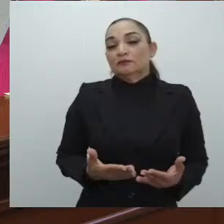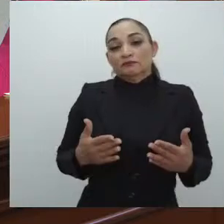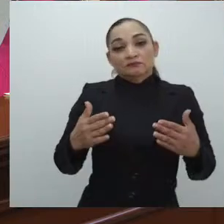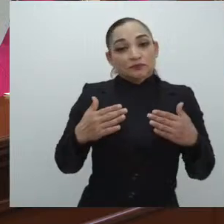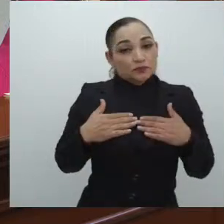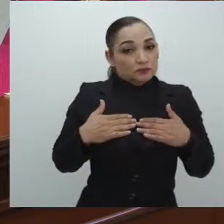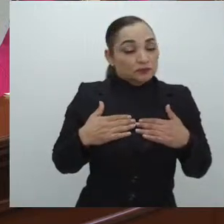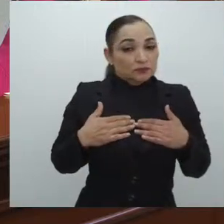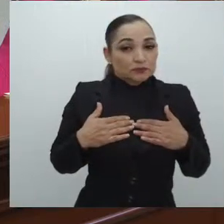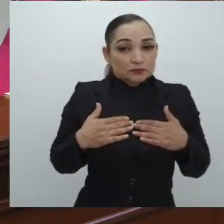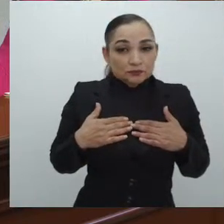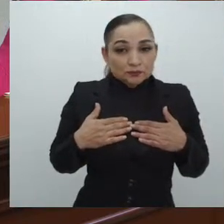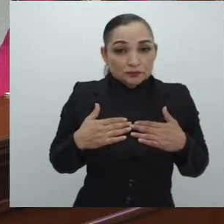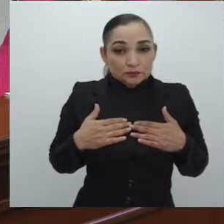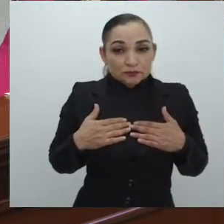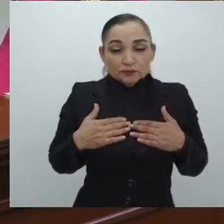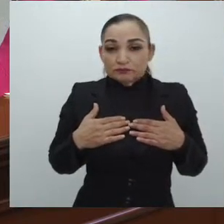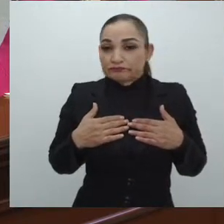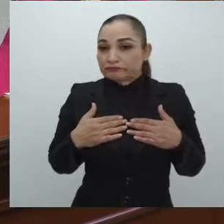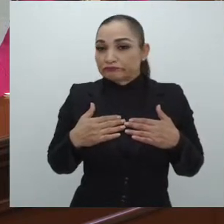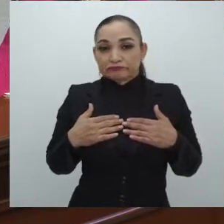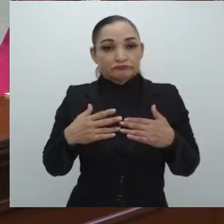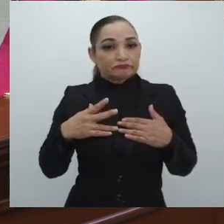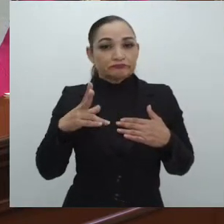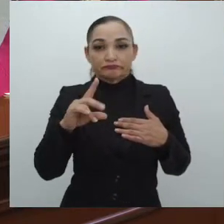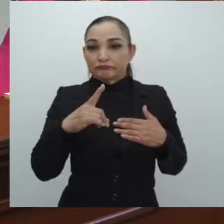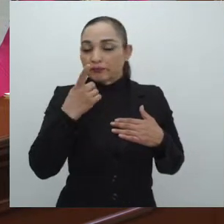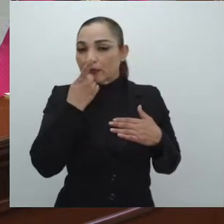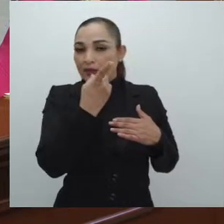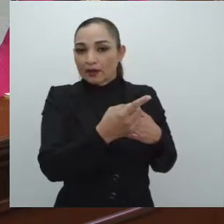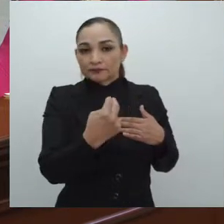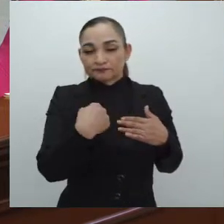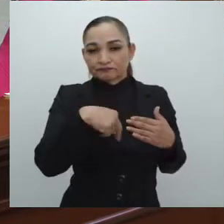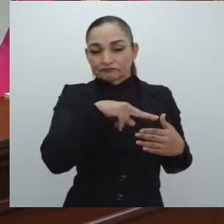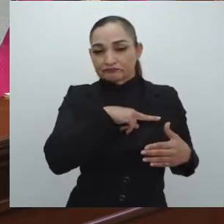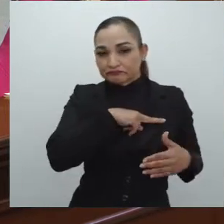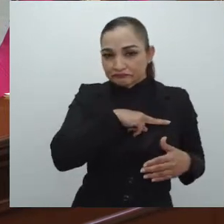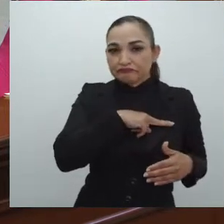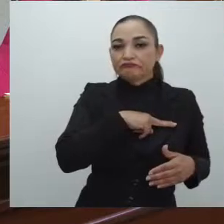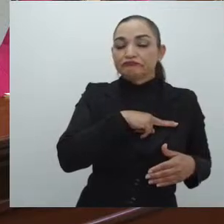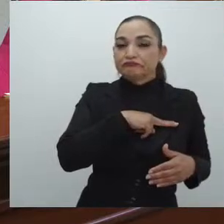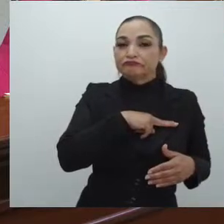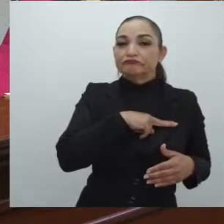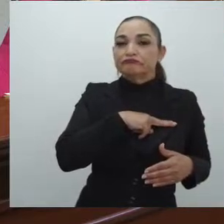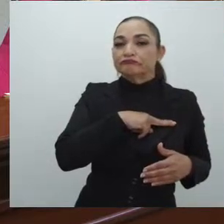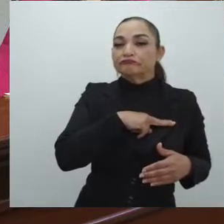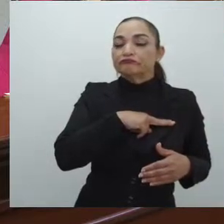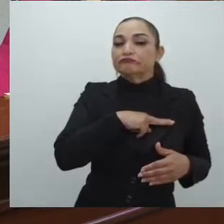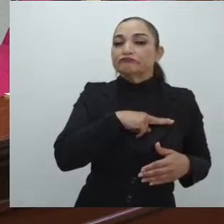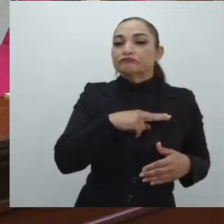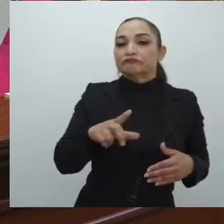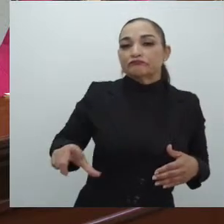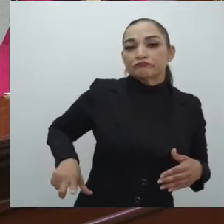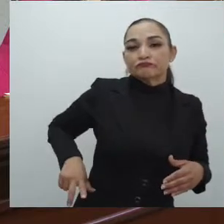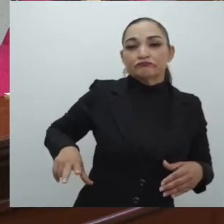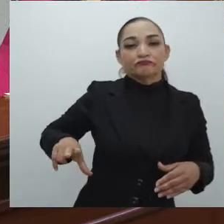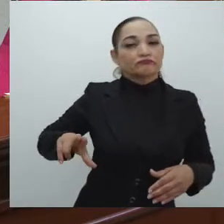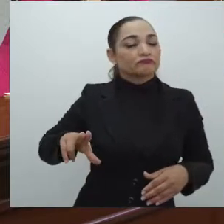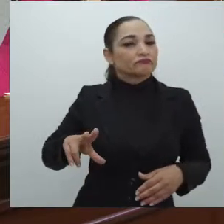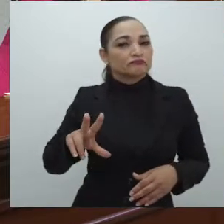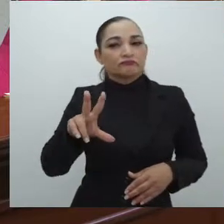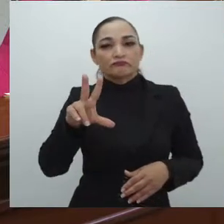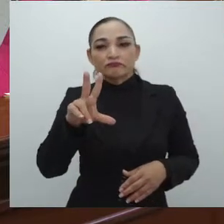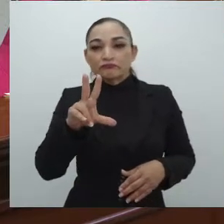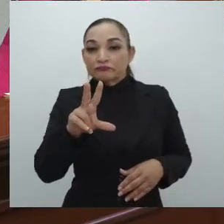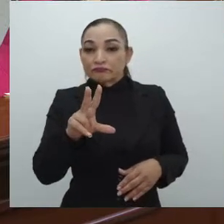momento yo estoy diciendo que nuestras autoridades no cumplen, al contrario, en este gobierno se